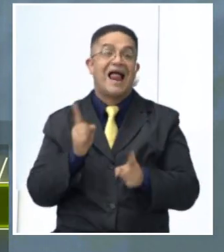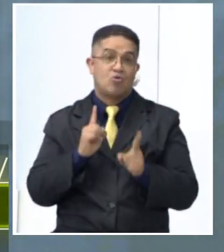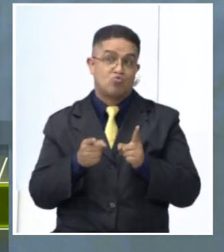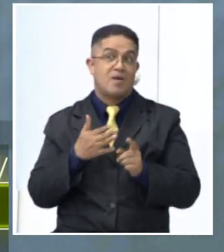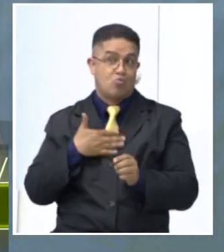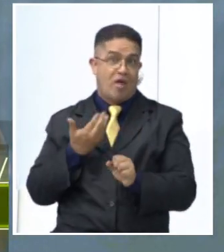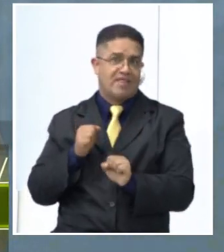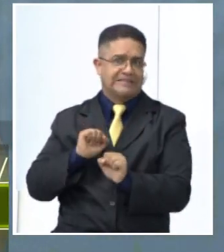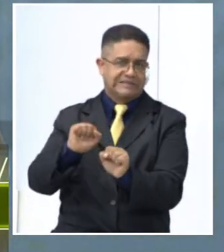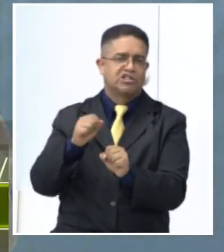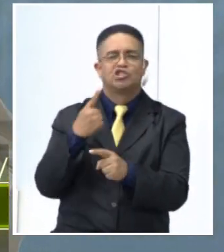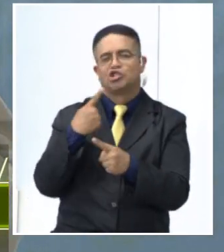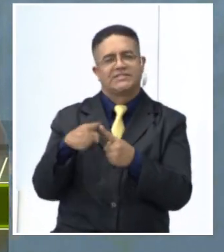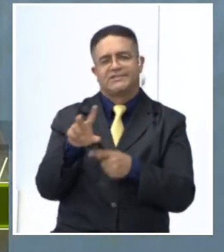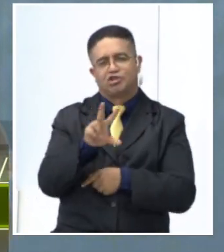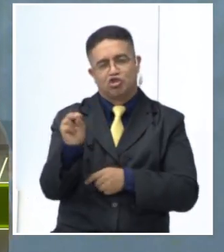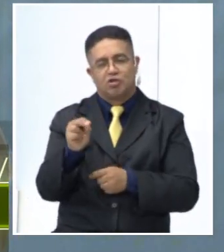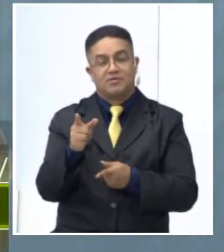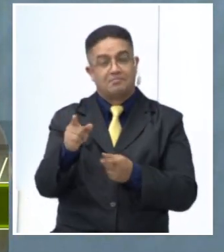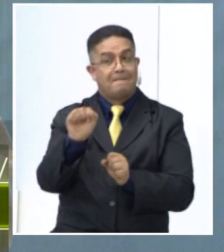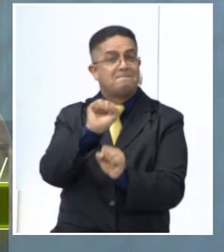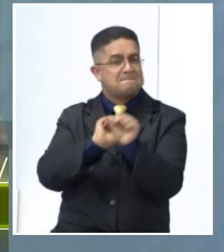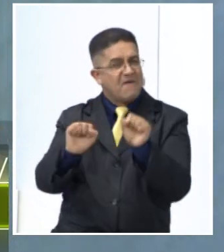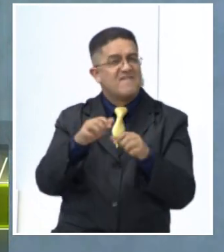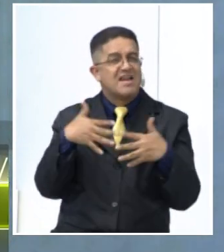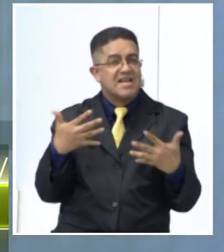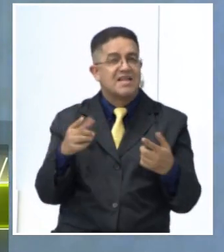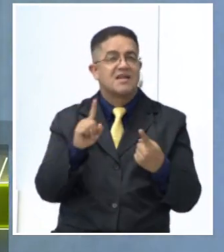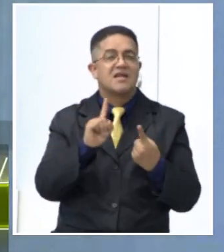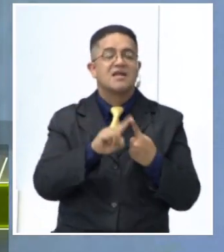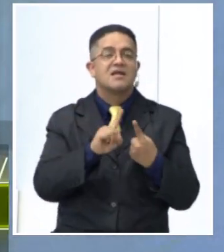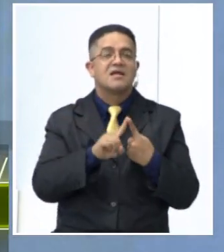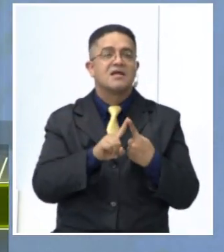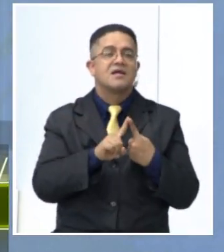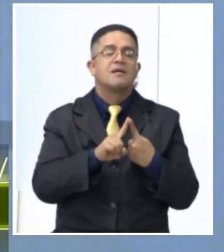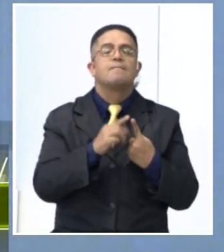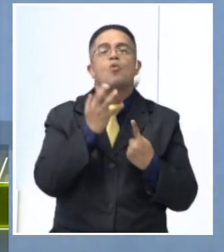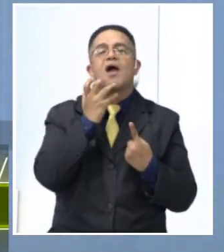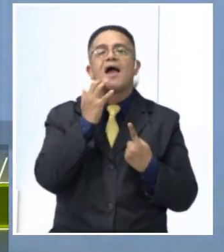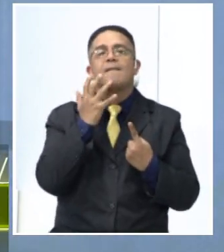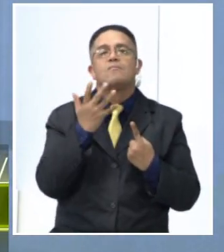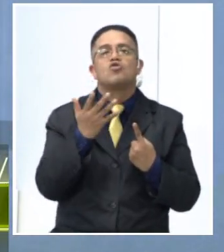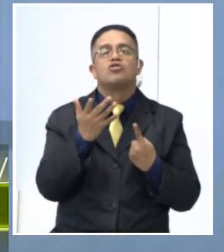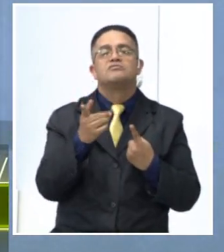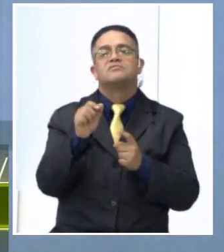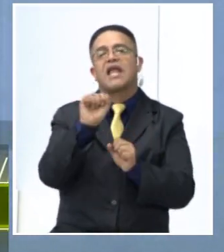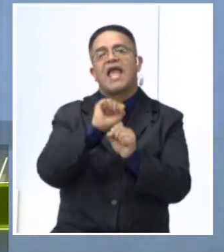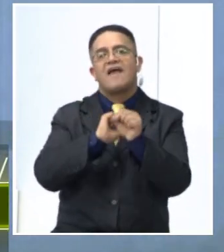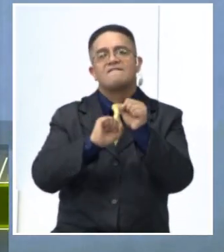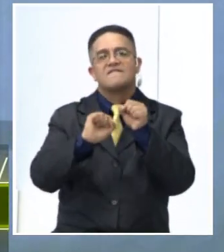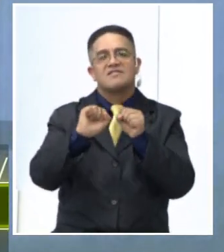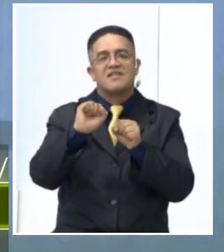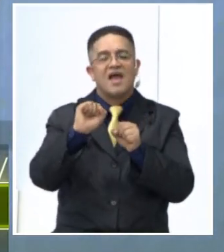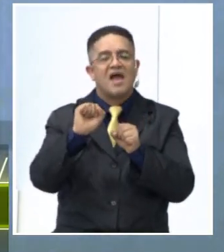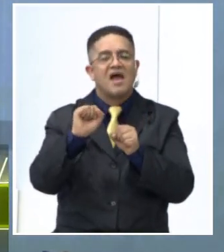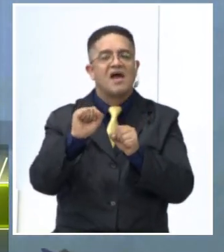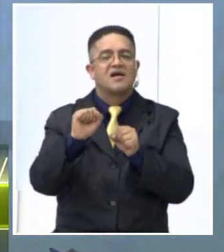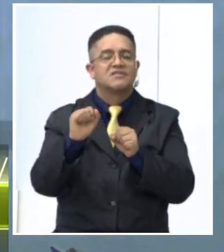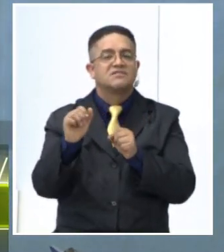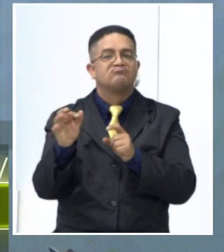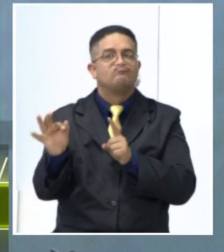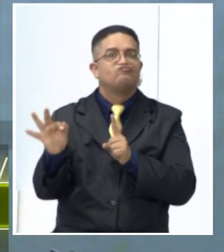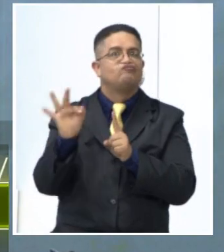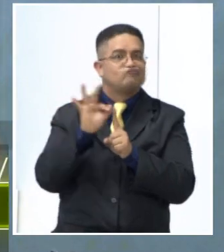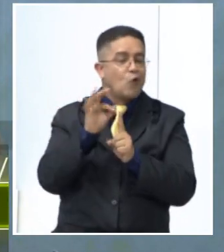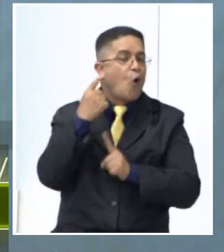otras no. Las que se pueden prevenir es las que están en nuestras manos, como por ejemplo debemos evitar de sobremanera algunos tipos de infecciones a